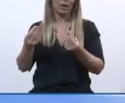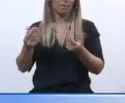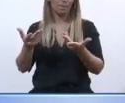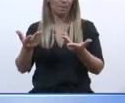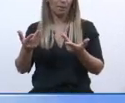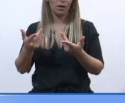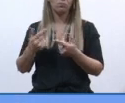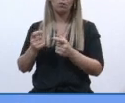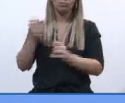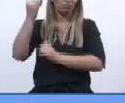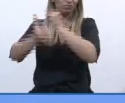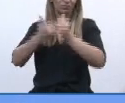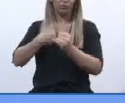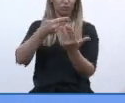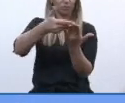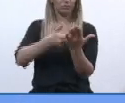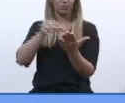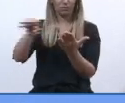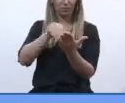en los fundamentos por escrito.